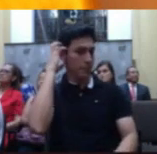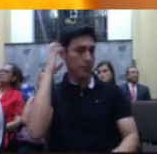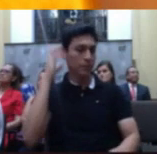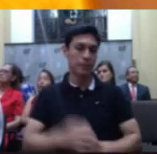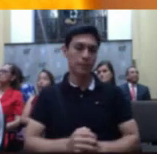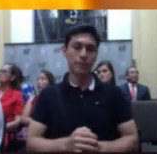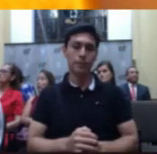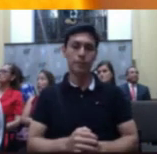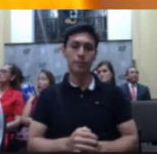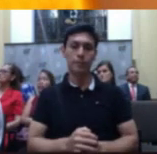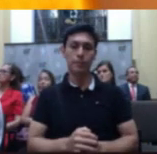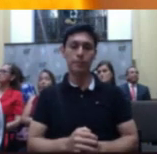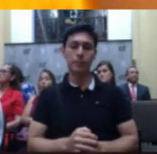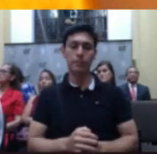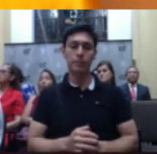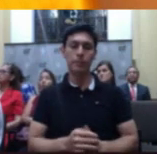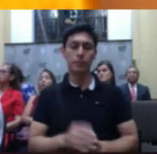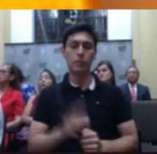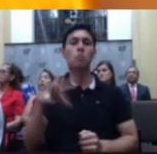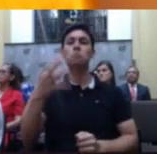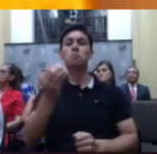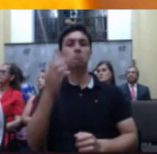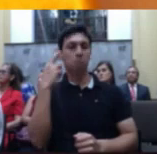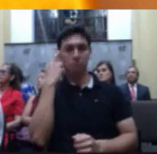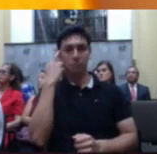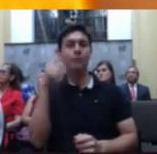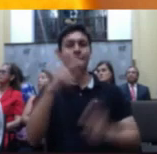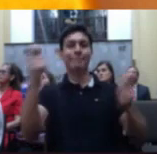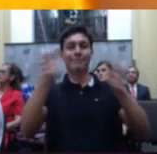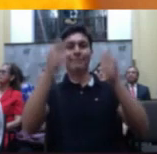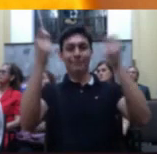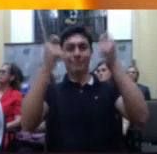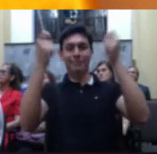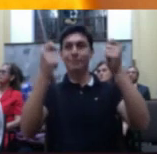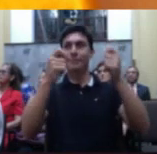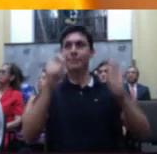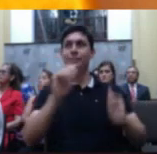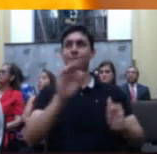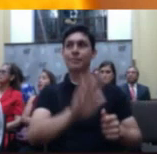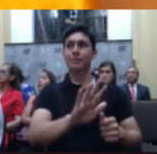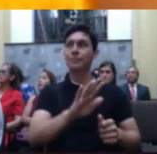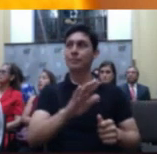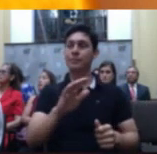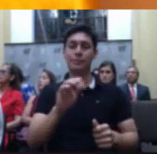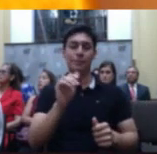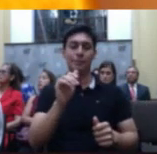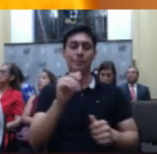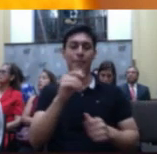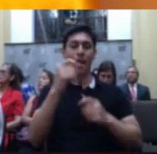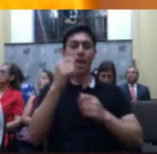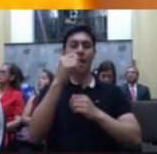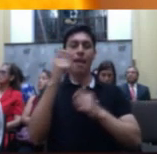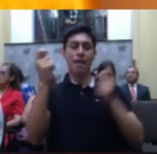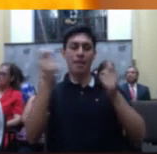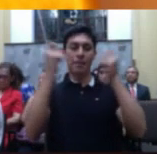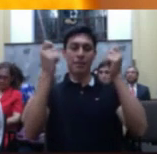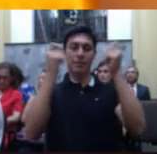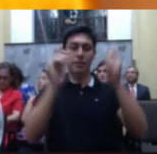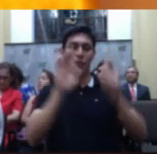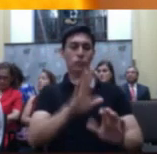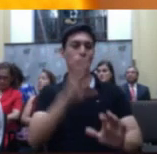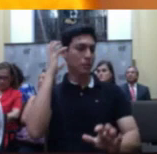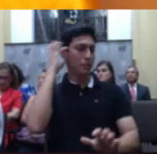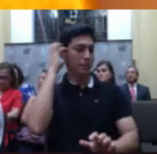Miraflores, con ocasión de celebrarse el 161º aniversario de la Fundación del Distrito de